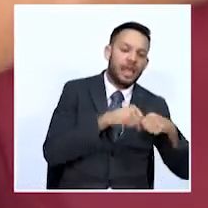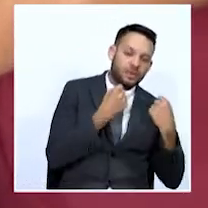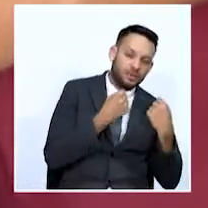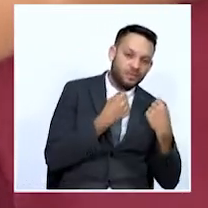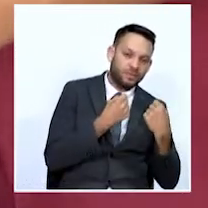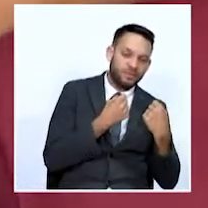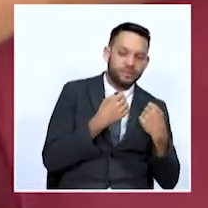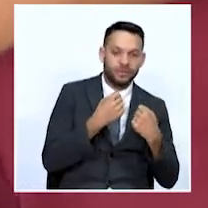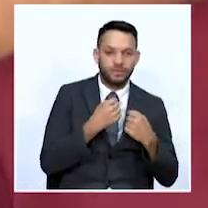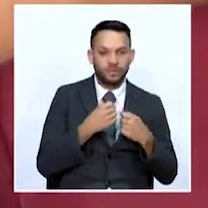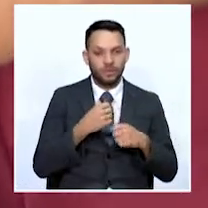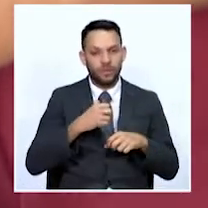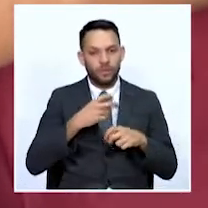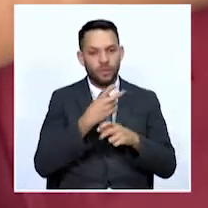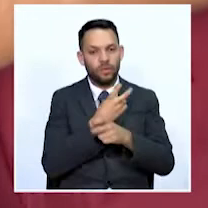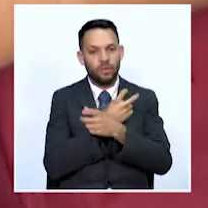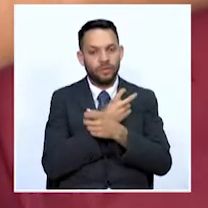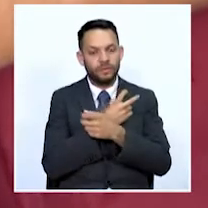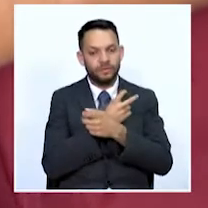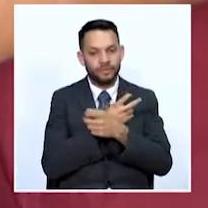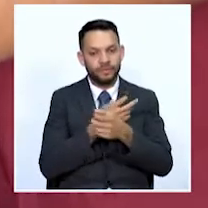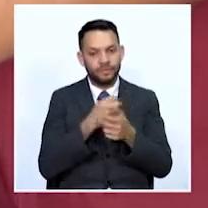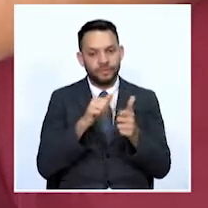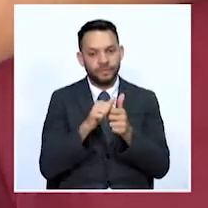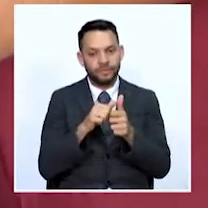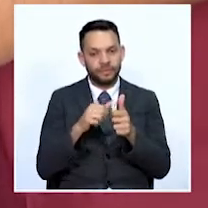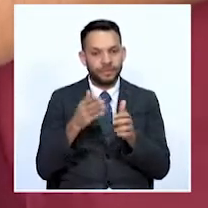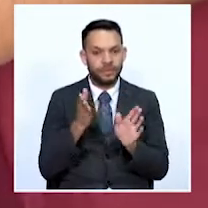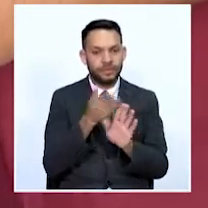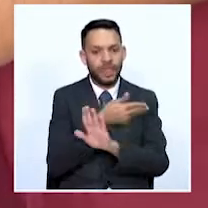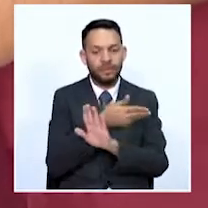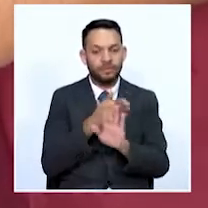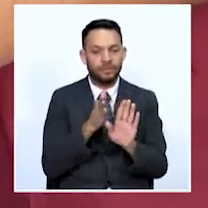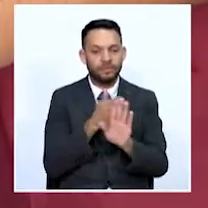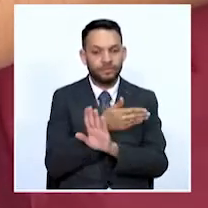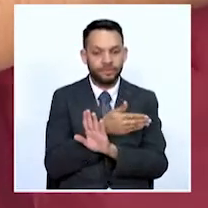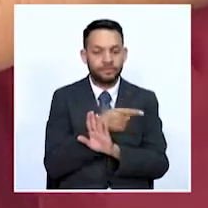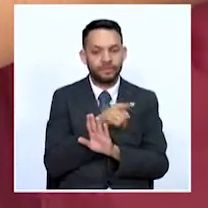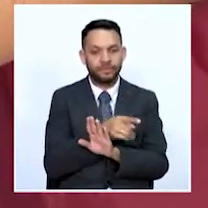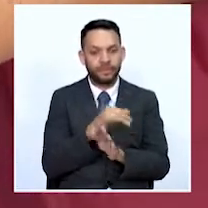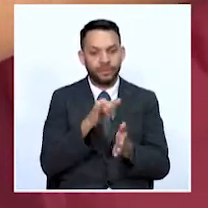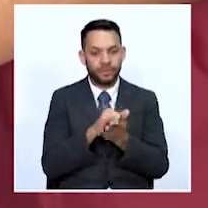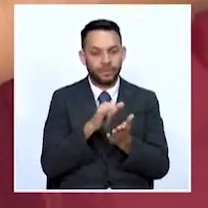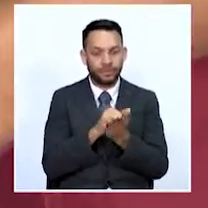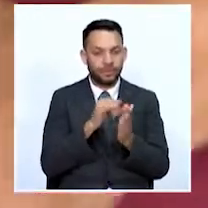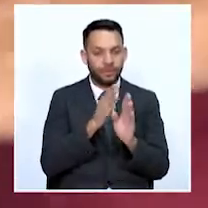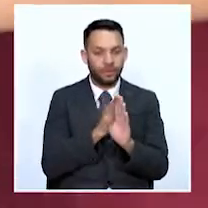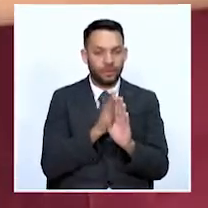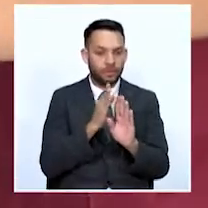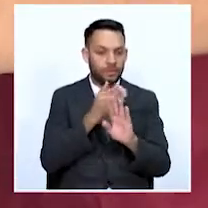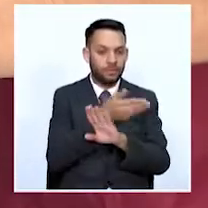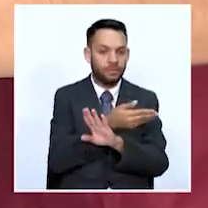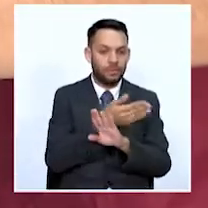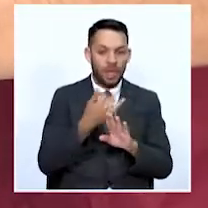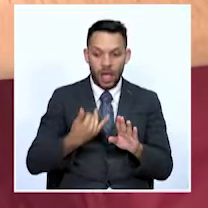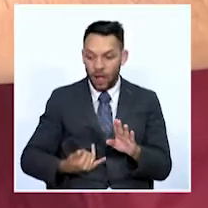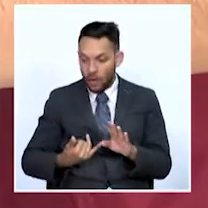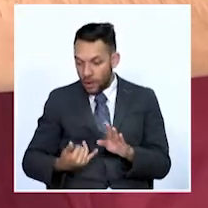¿qué es? Que este huesito se corre mucho. Entonces, ¿qué nos dice? Hay lesión de este ligamento, pero en este caso no es